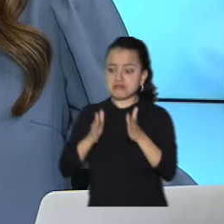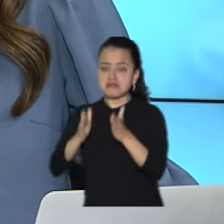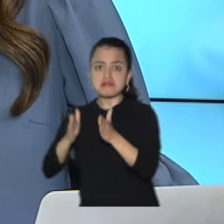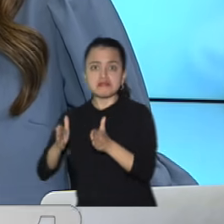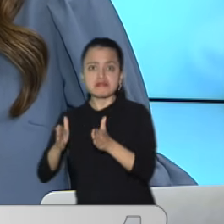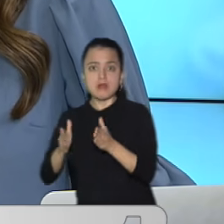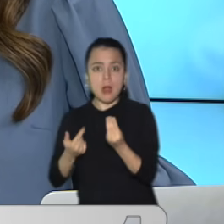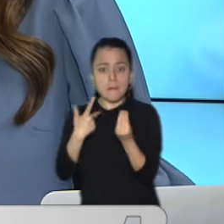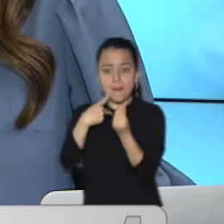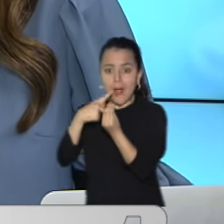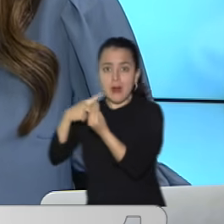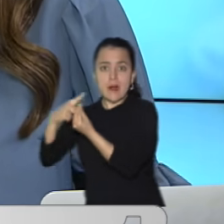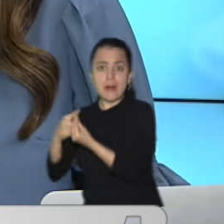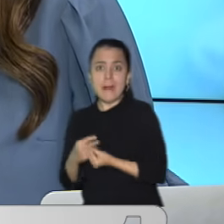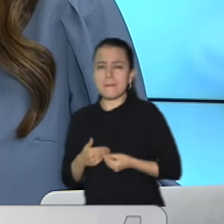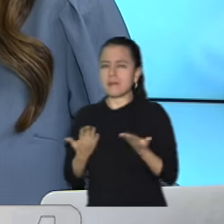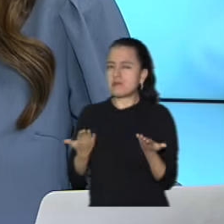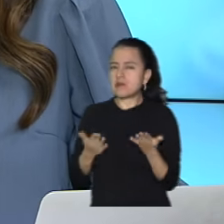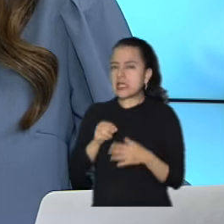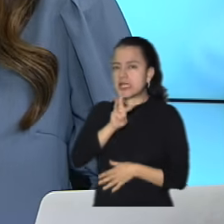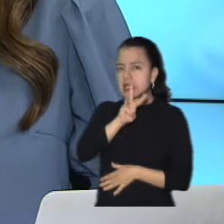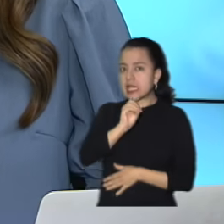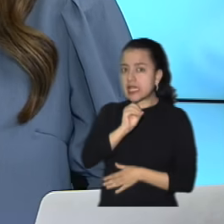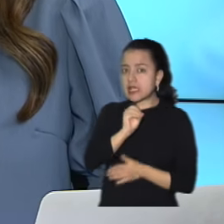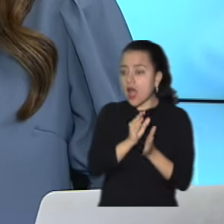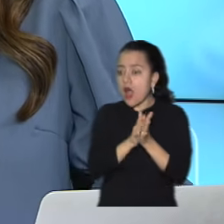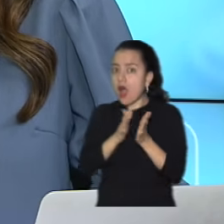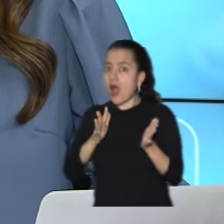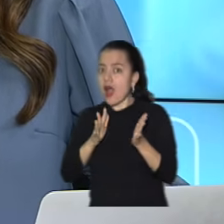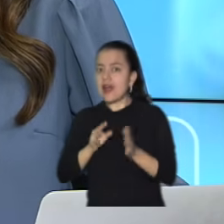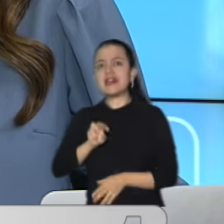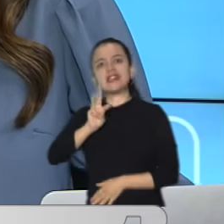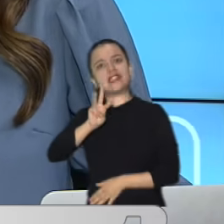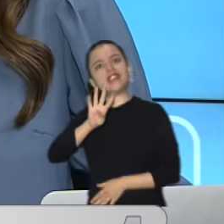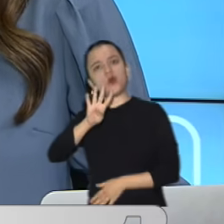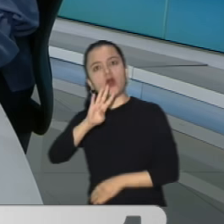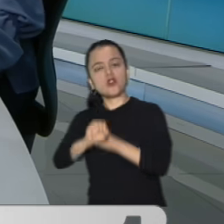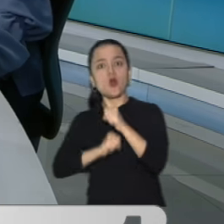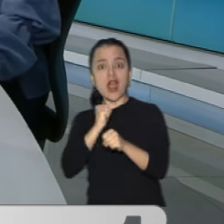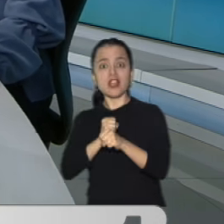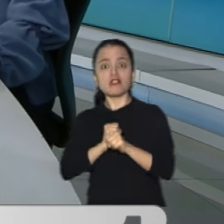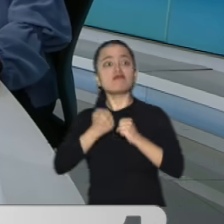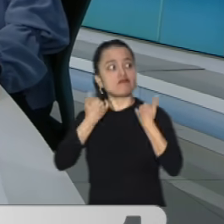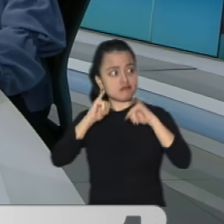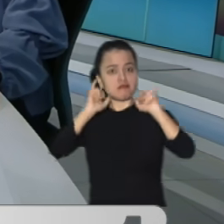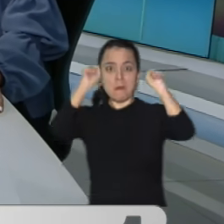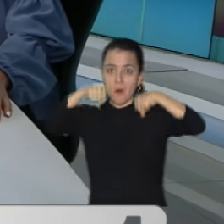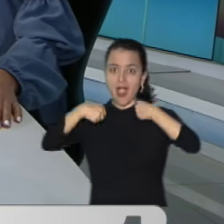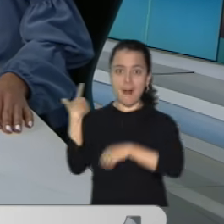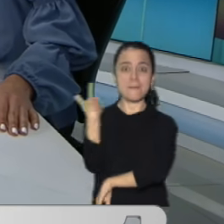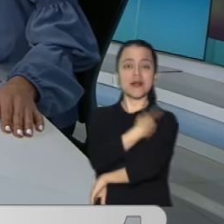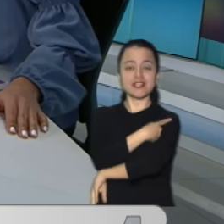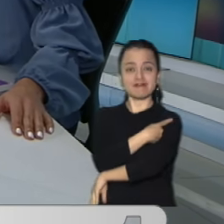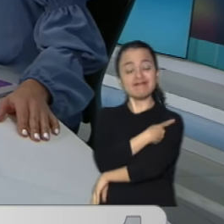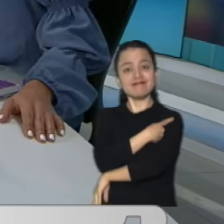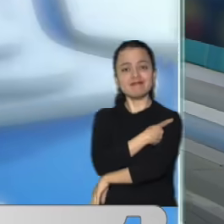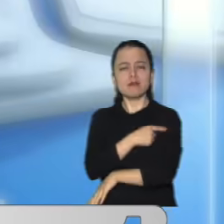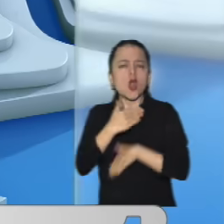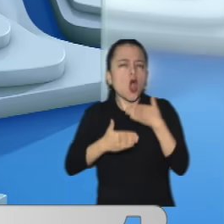del biológico para personas con edades entre los 30 y los 34 años. Luisa Fernández, muy buenos días, ¿cómo empezó este